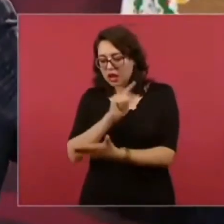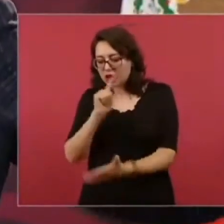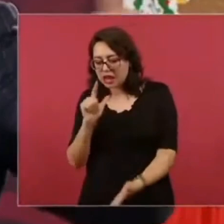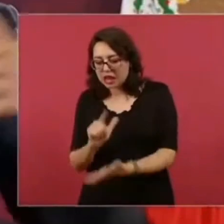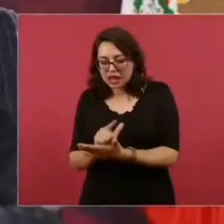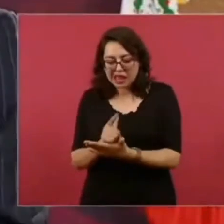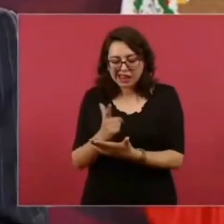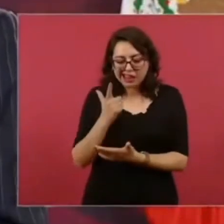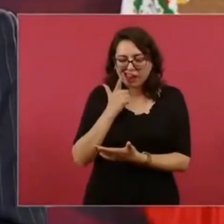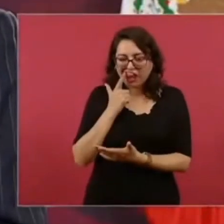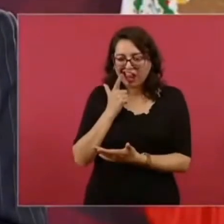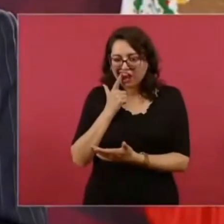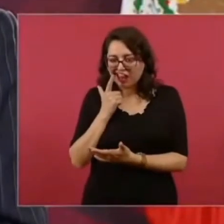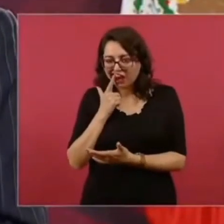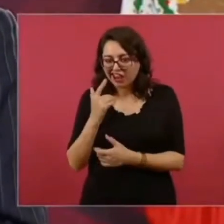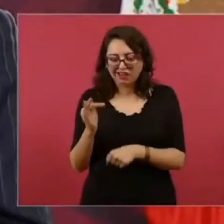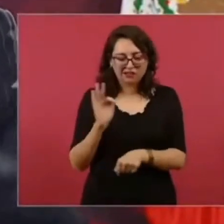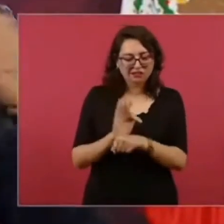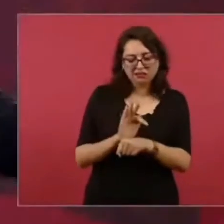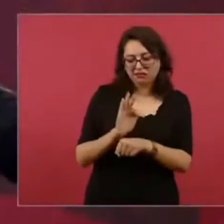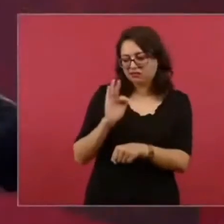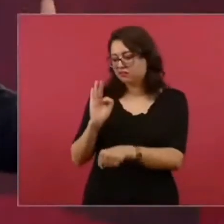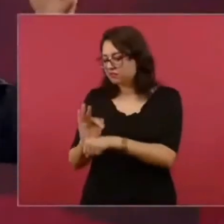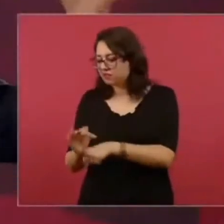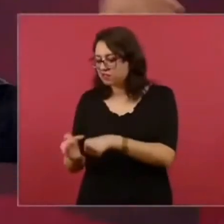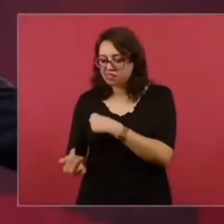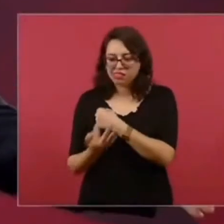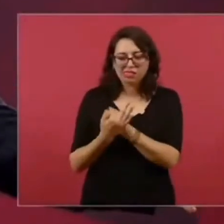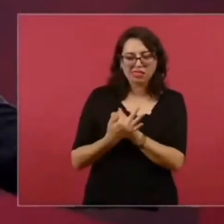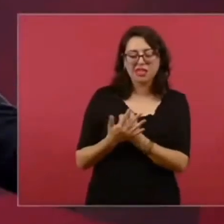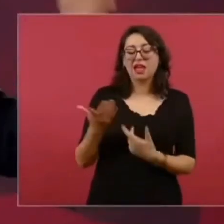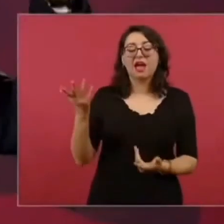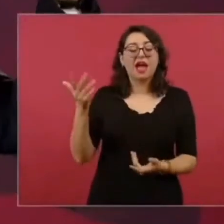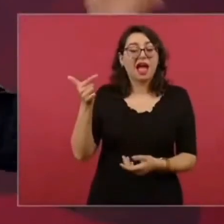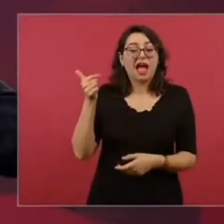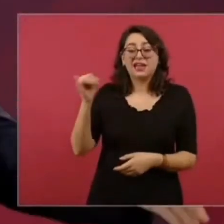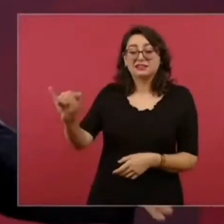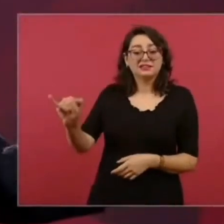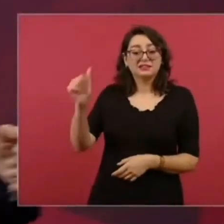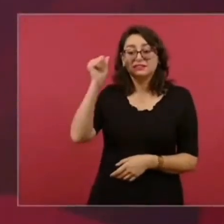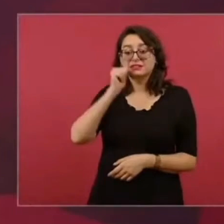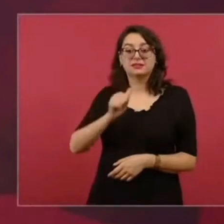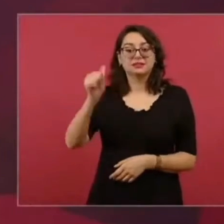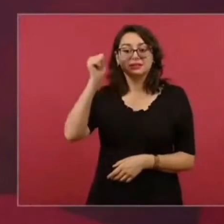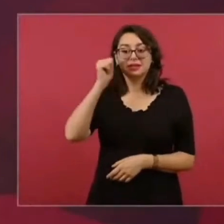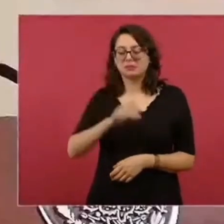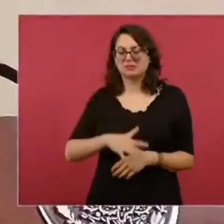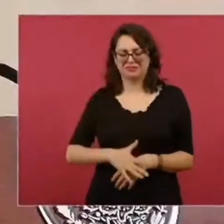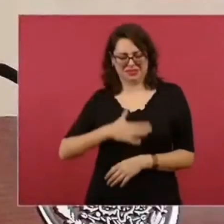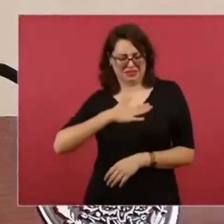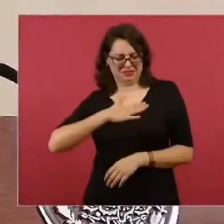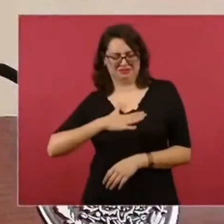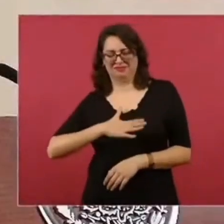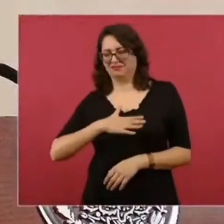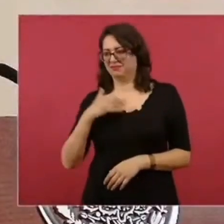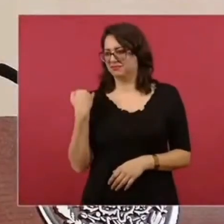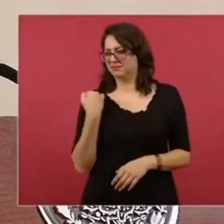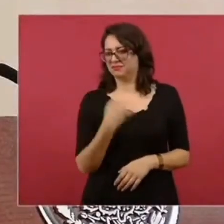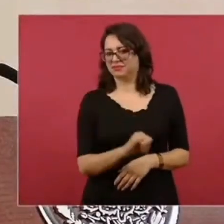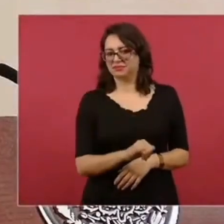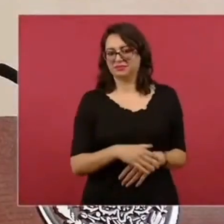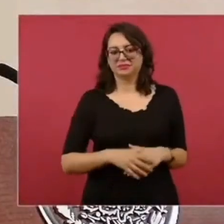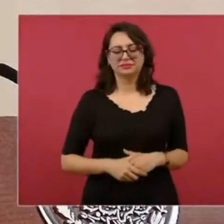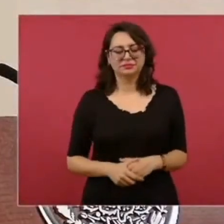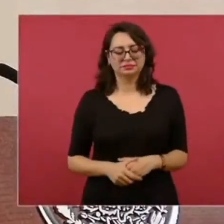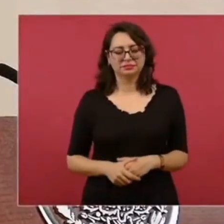en normas legales y dándole la espalda a la justicia.